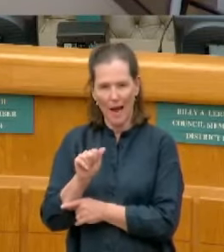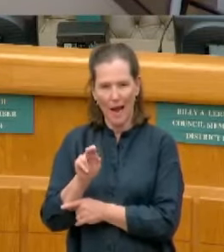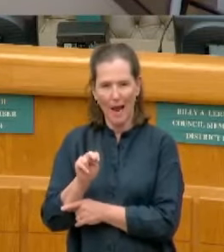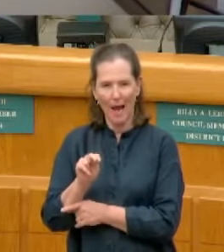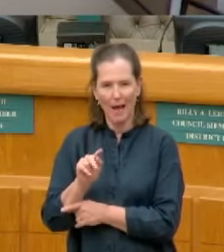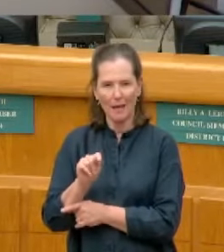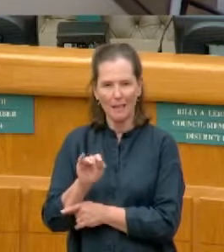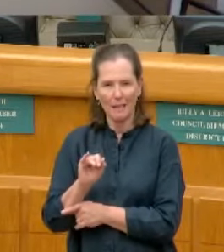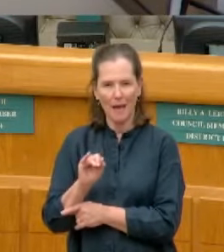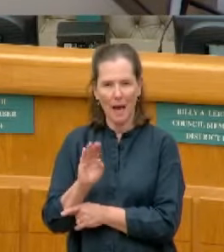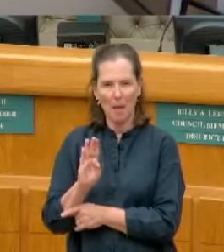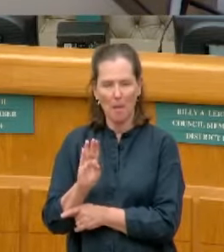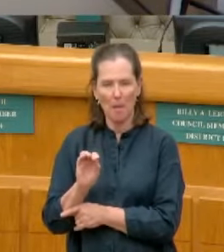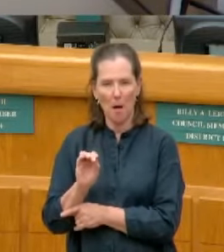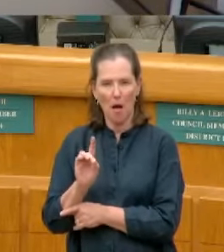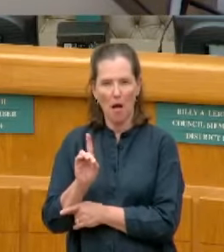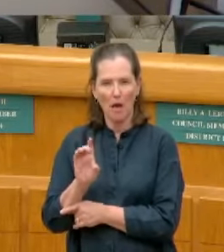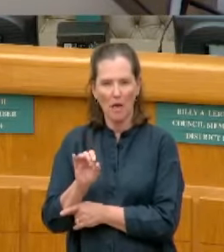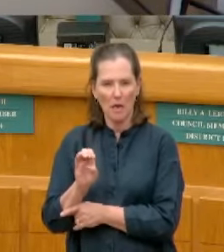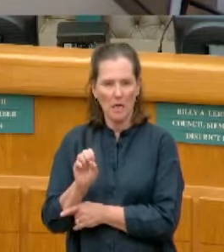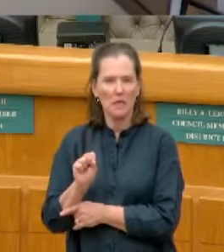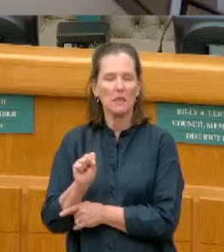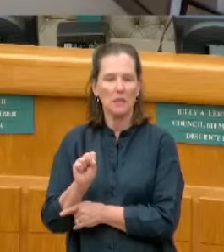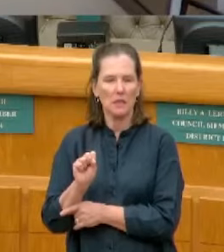cuenta con un médico general, puede llamar al